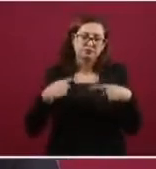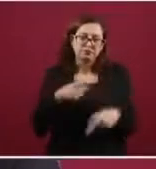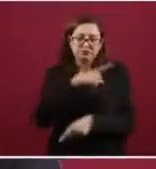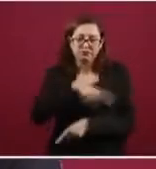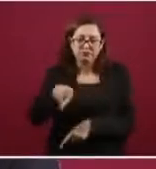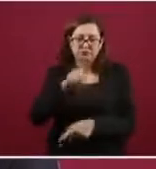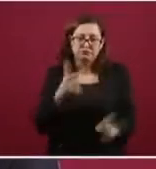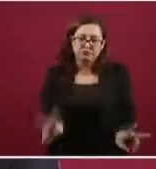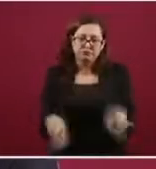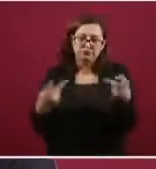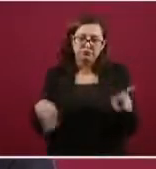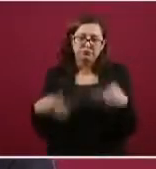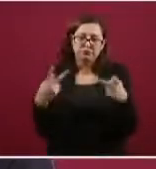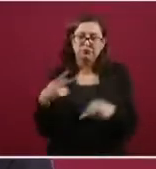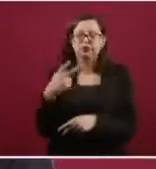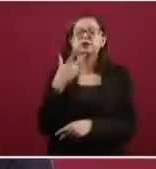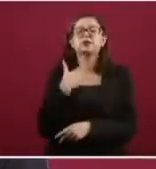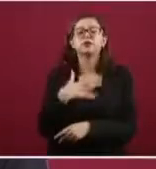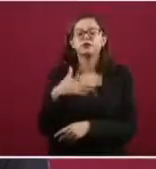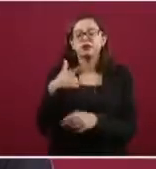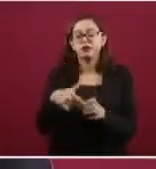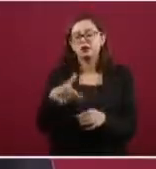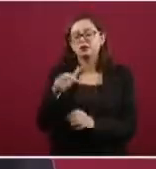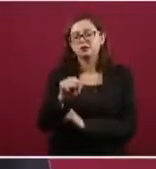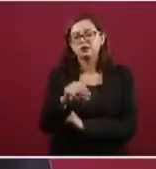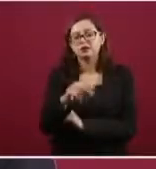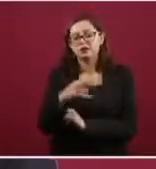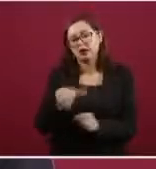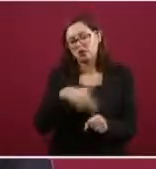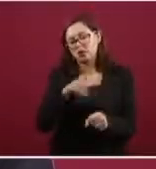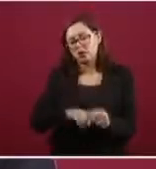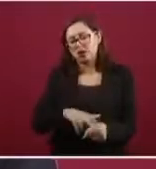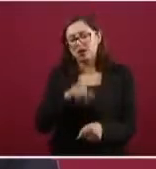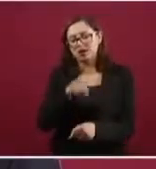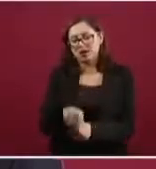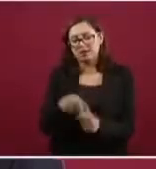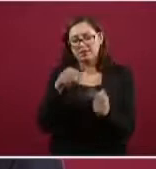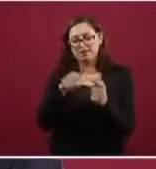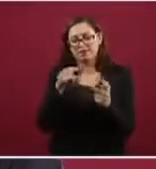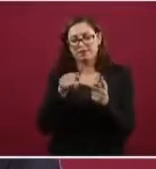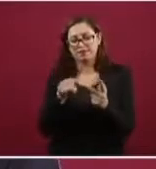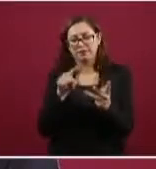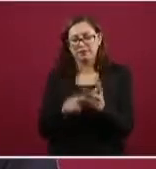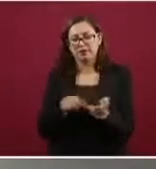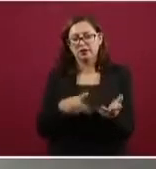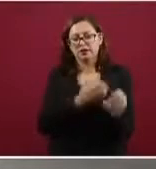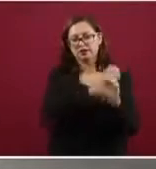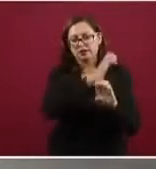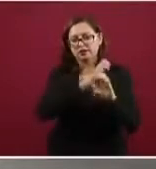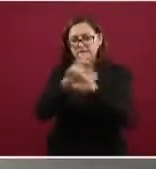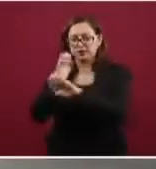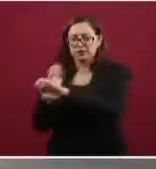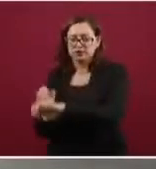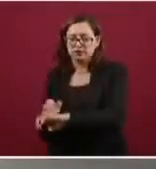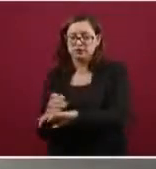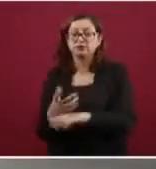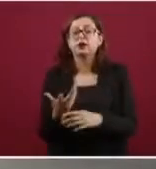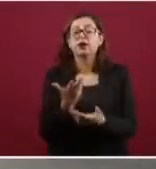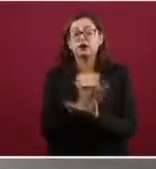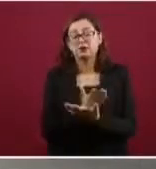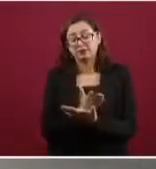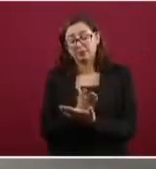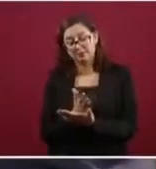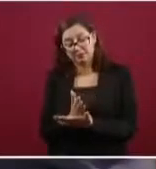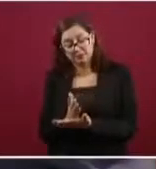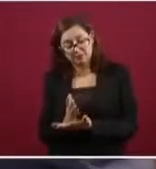cual se vende el gas natural a los consumidores, principalmente en estos tres sitios. Adicional a ello, porque